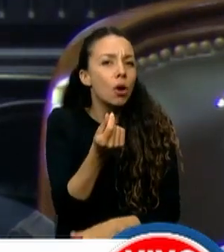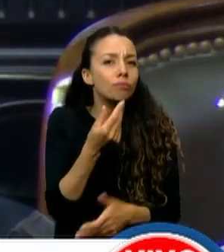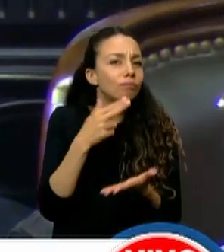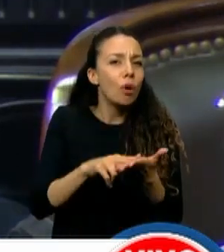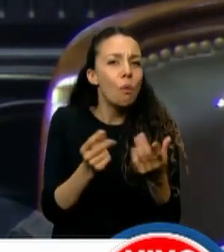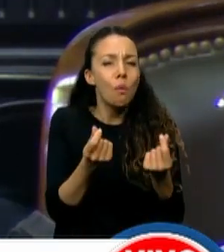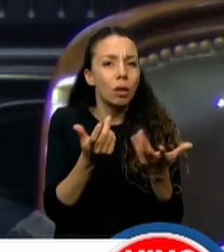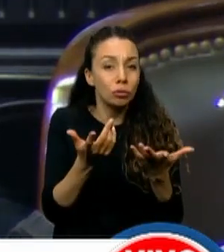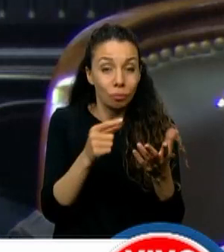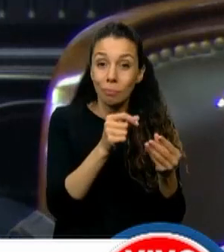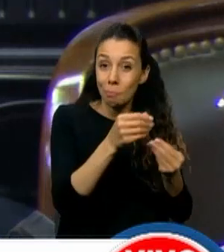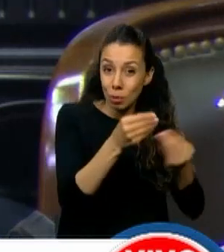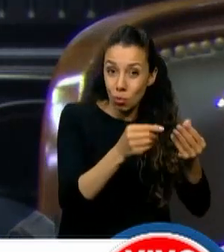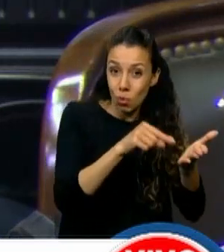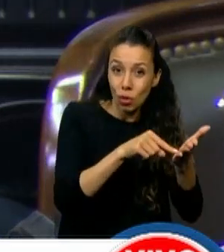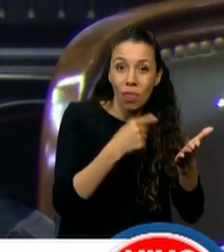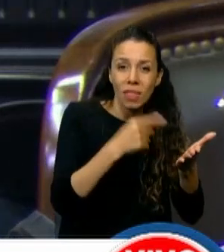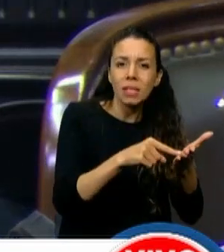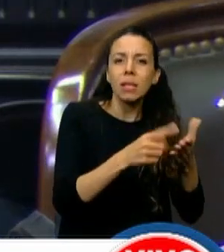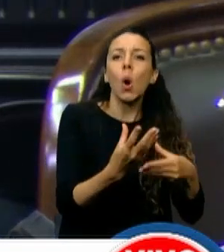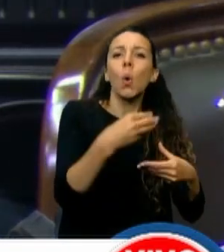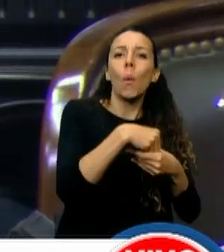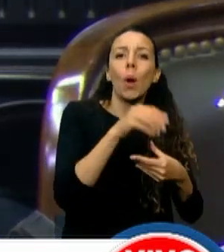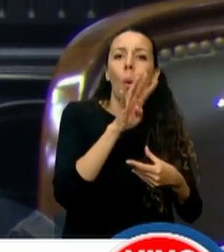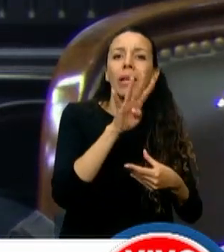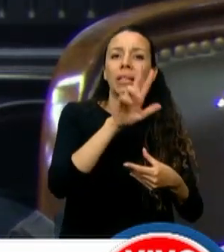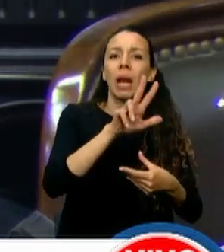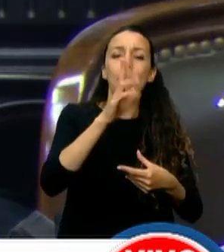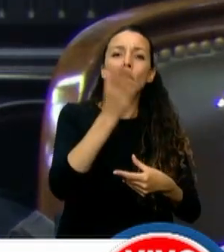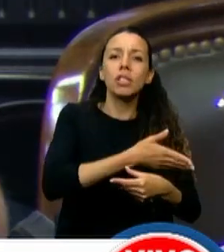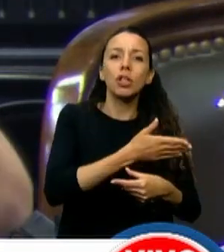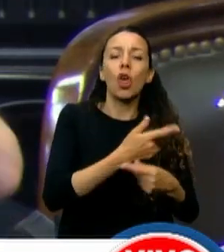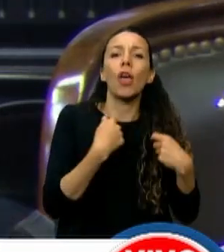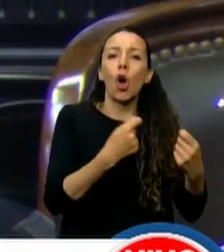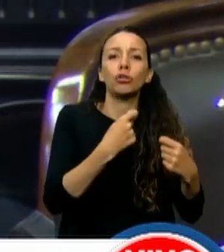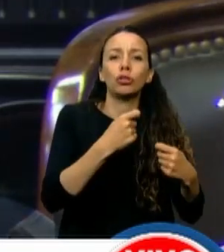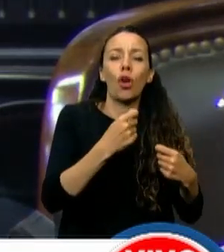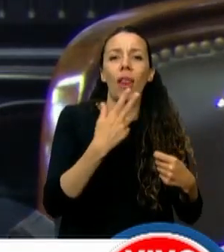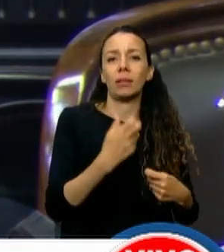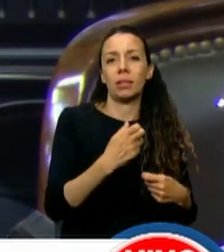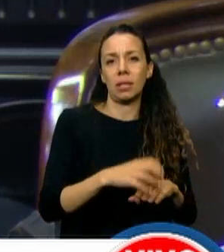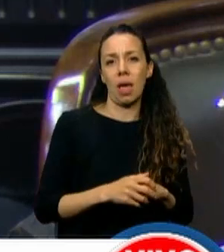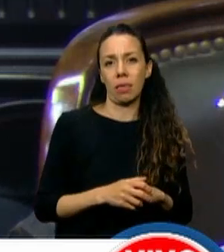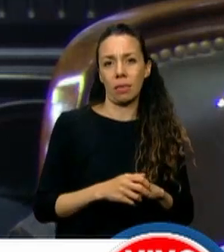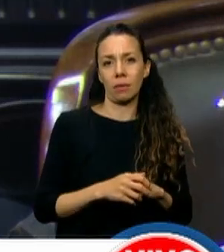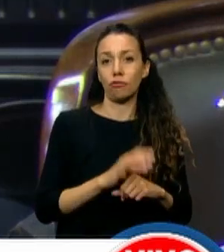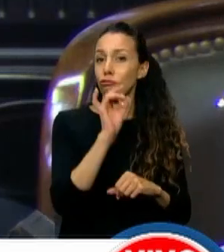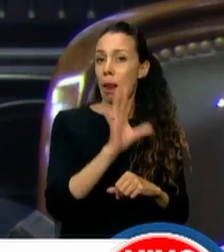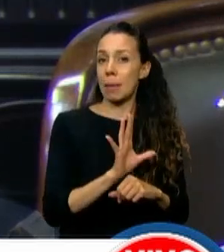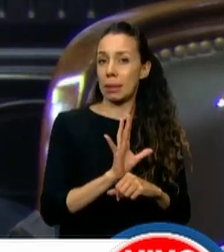tarifas que solo cubren el 43% del costo de la electricidad.